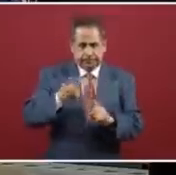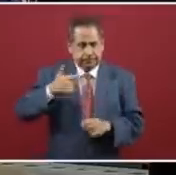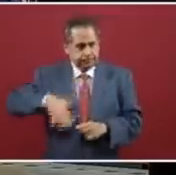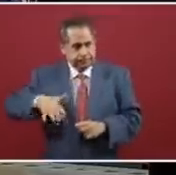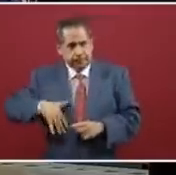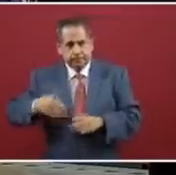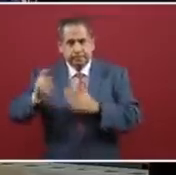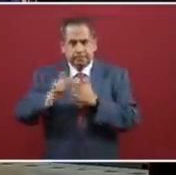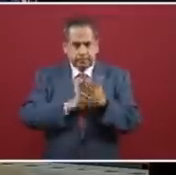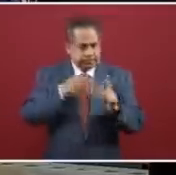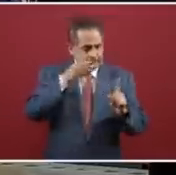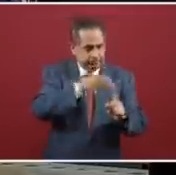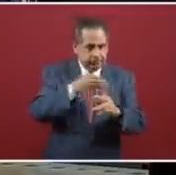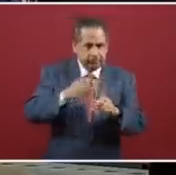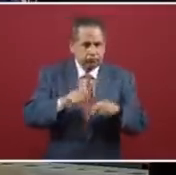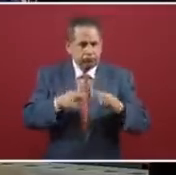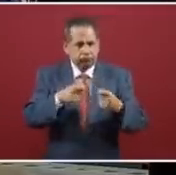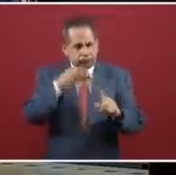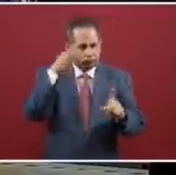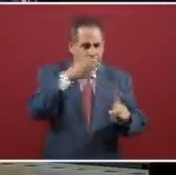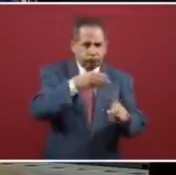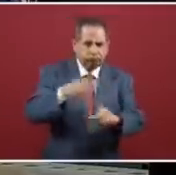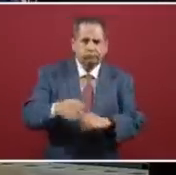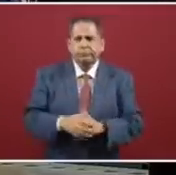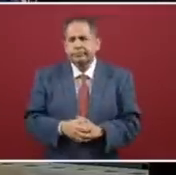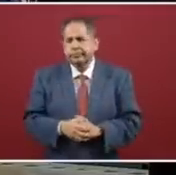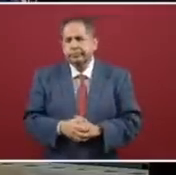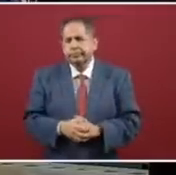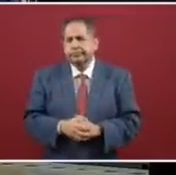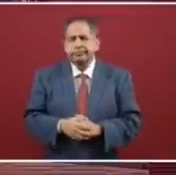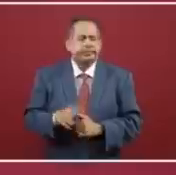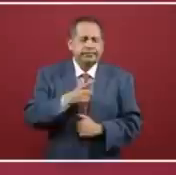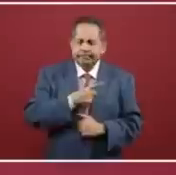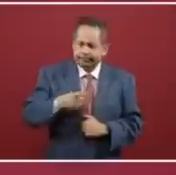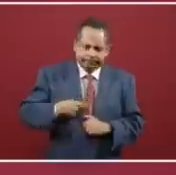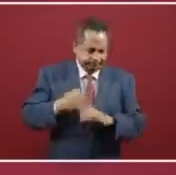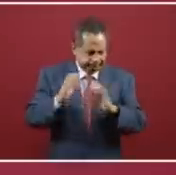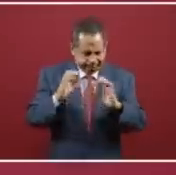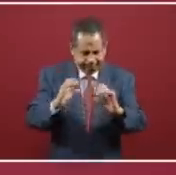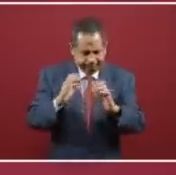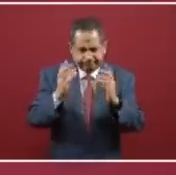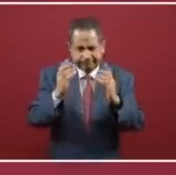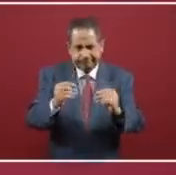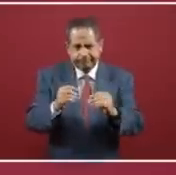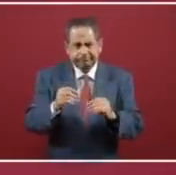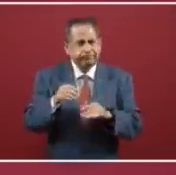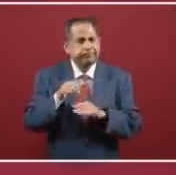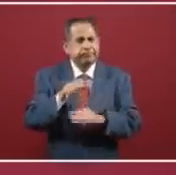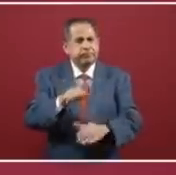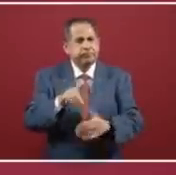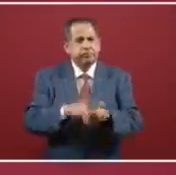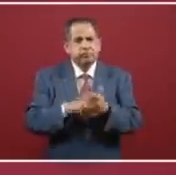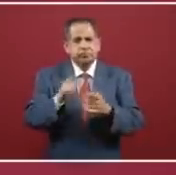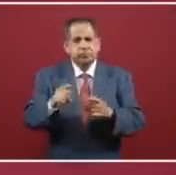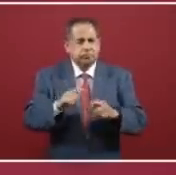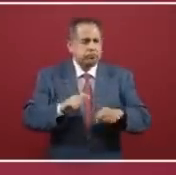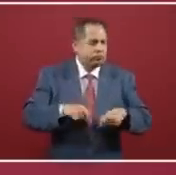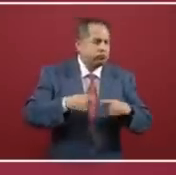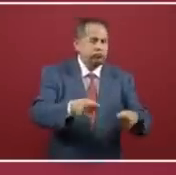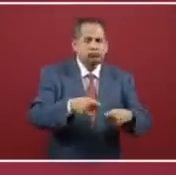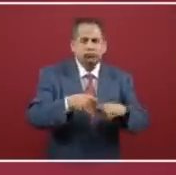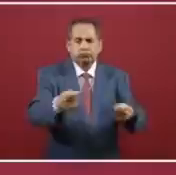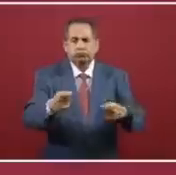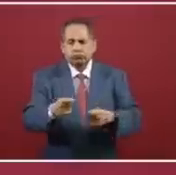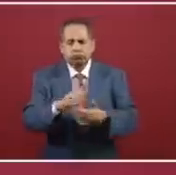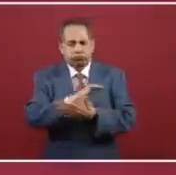primeros meses han sido por adjudicación directa tenemos que cuidar mucho lo de las entregas